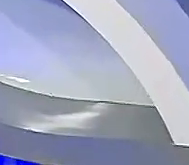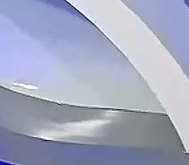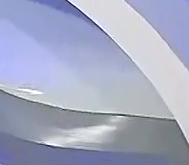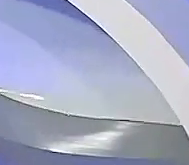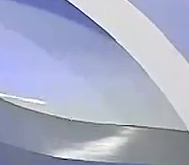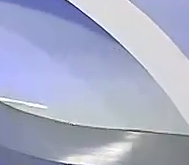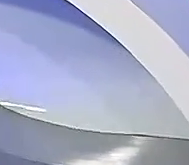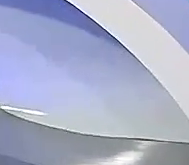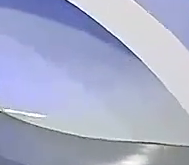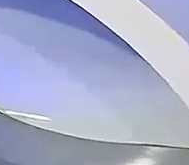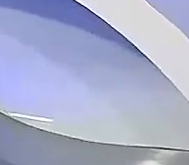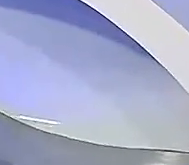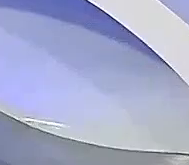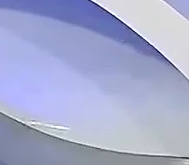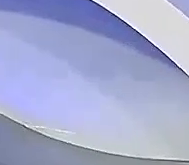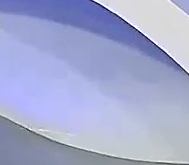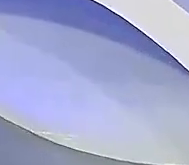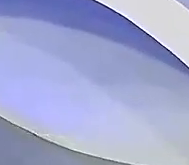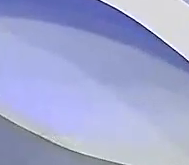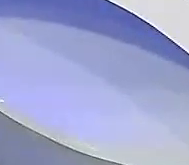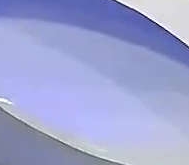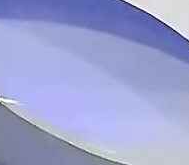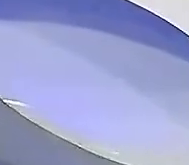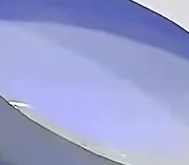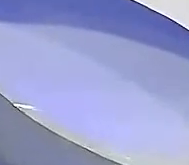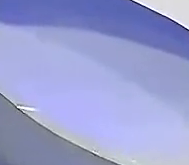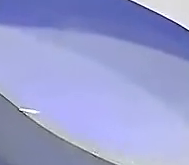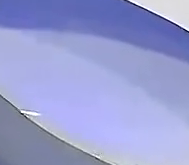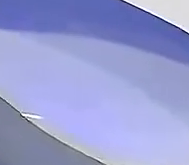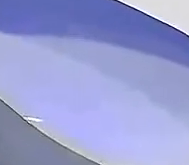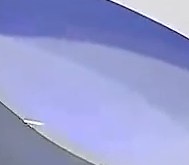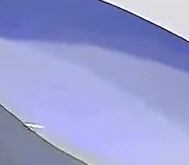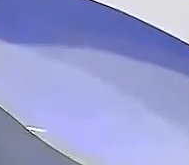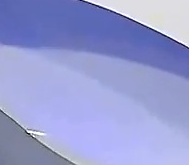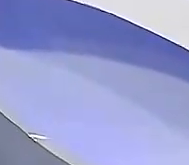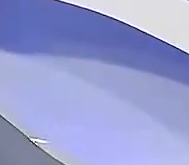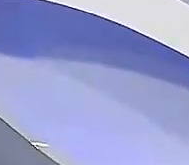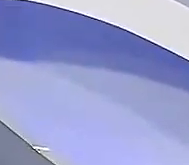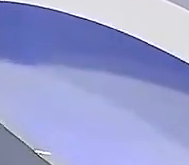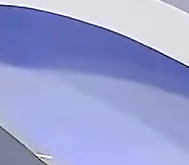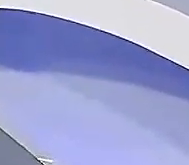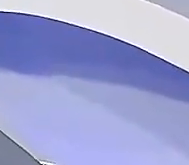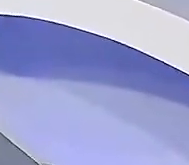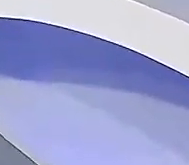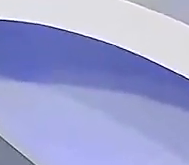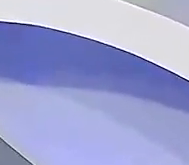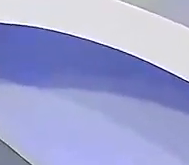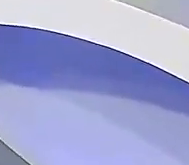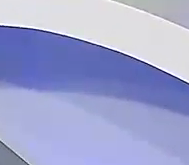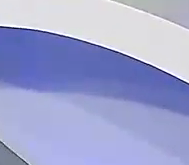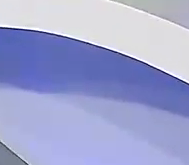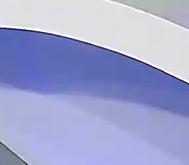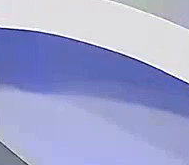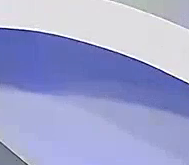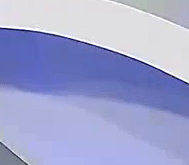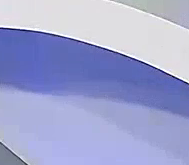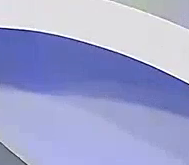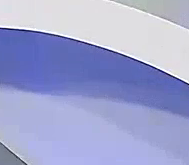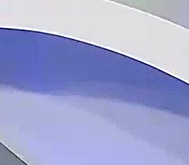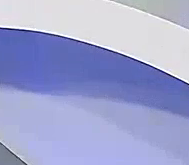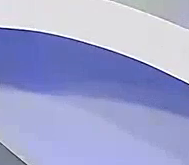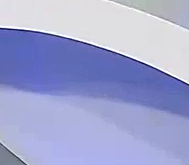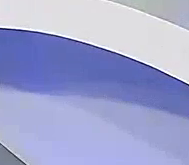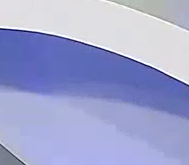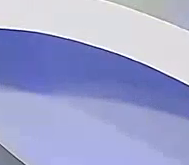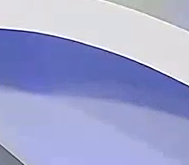Ahí estaba nuestro reportero móvil, justamente denunciando lo que ocurre en la comunidad. Ahí estaban las luminarias, por lo general